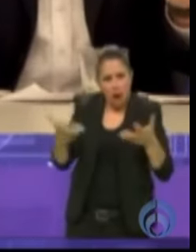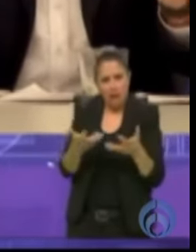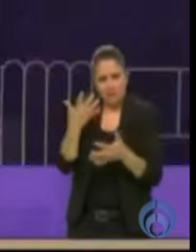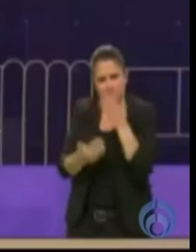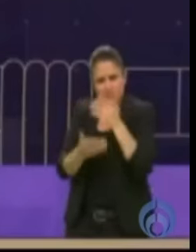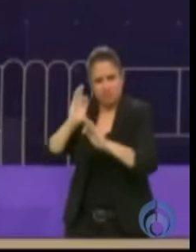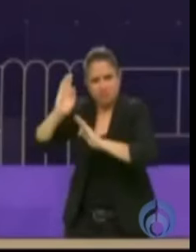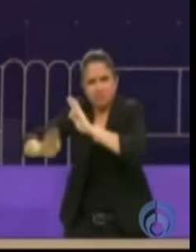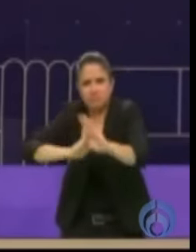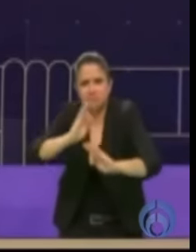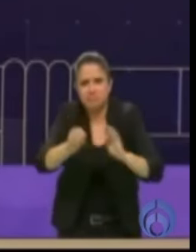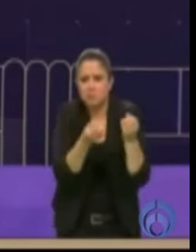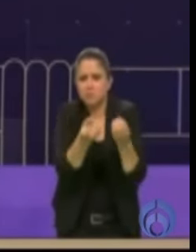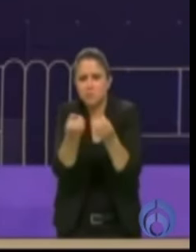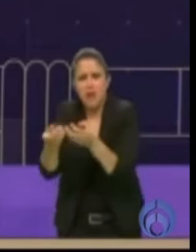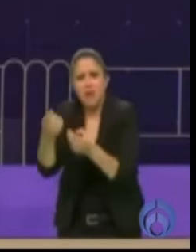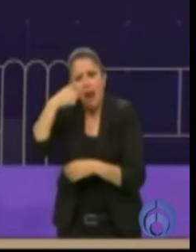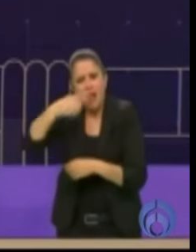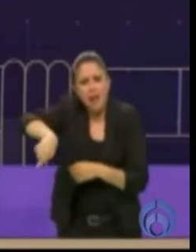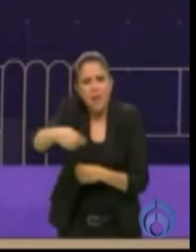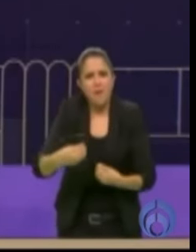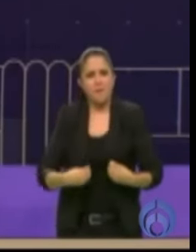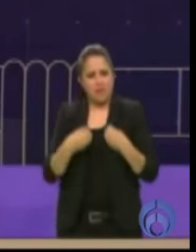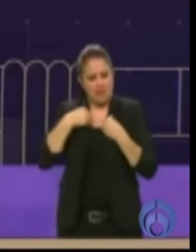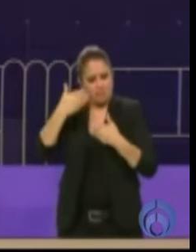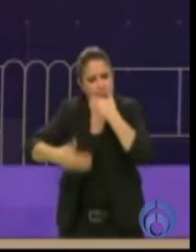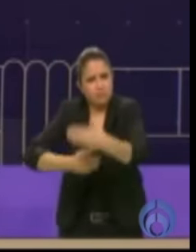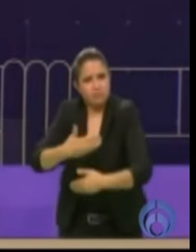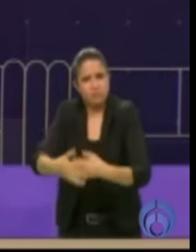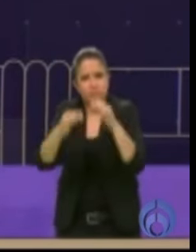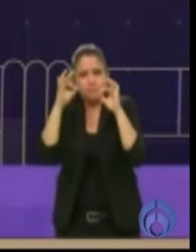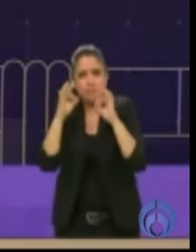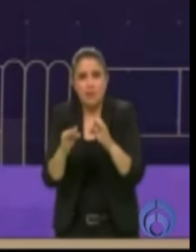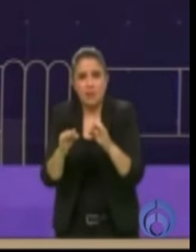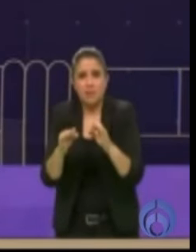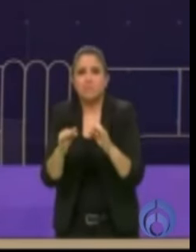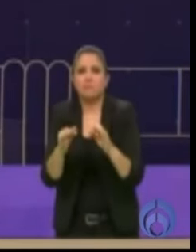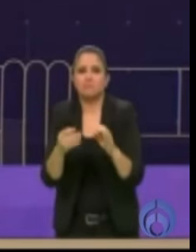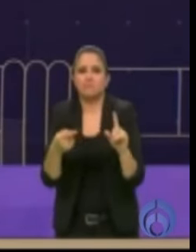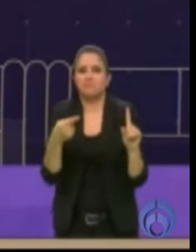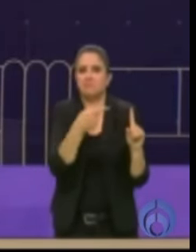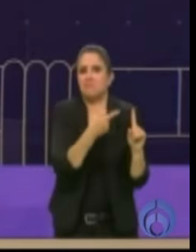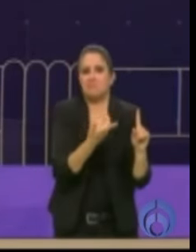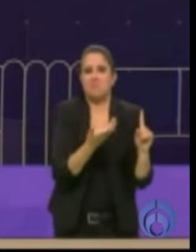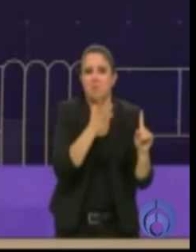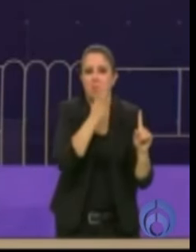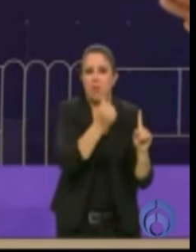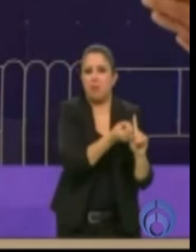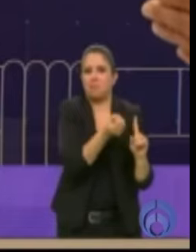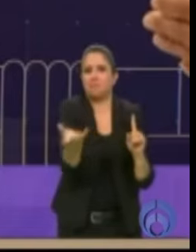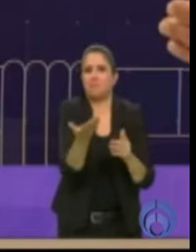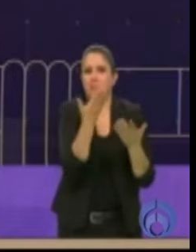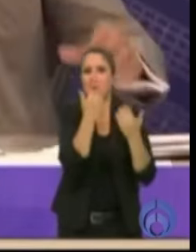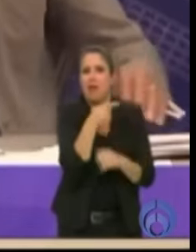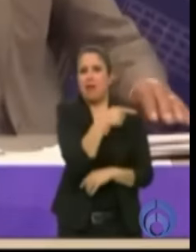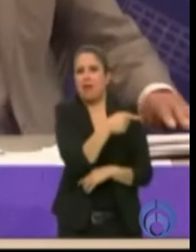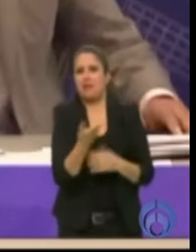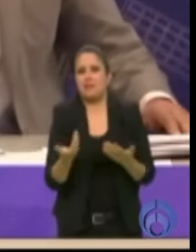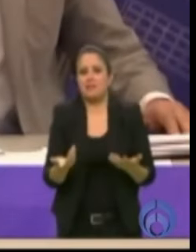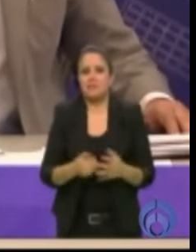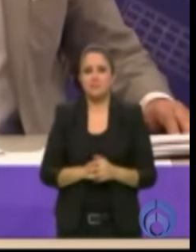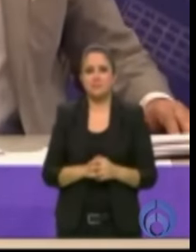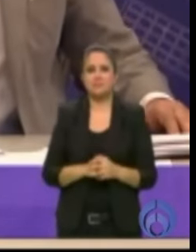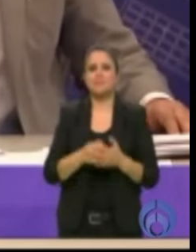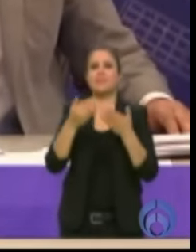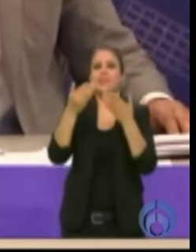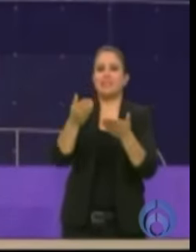todas las personas de la Ciudad de México, y no tengo duda de que serás el próximo jefe de gobierno de nuestra ciudad. Y en contraste, Claudia